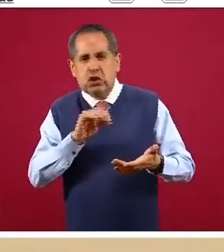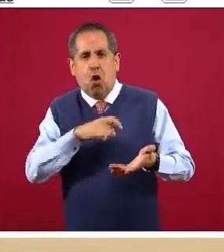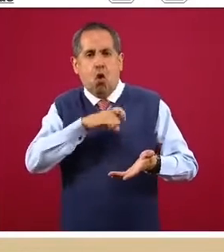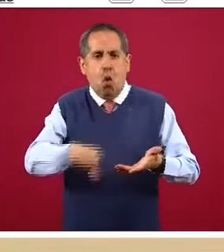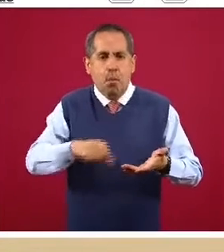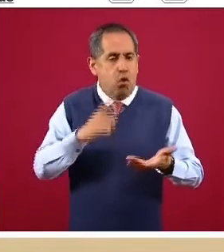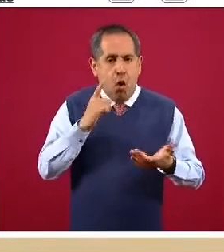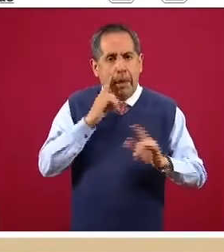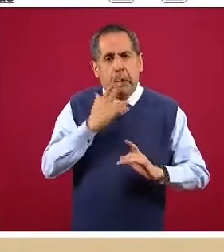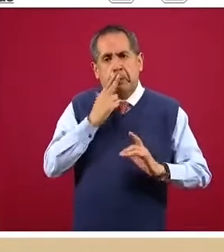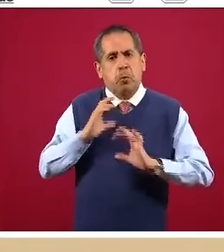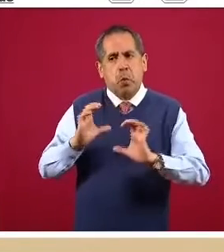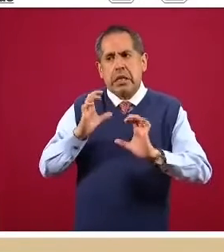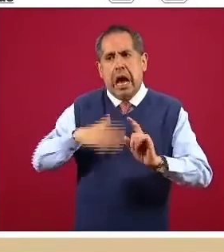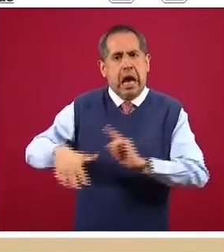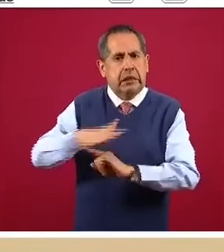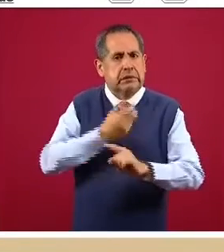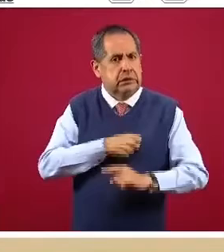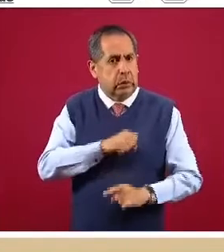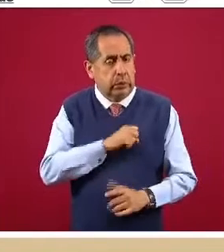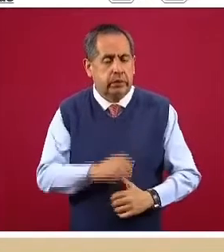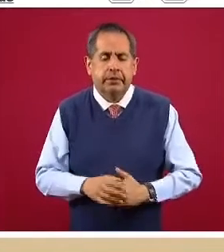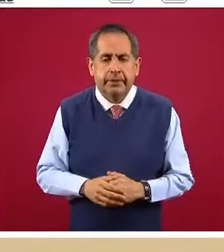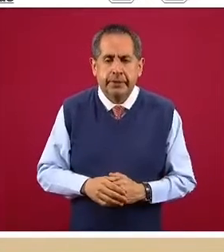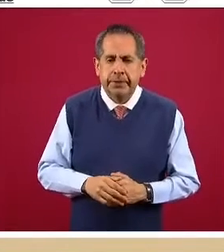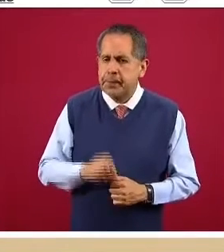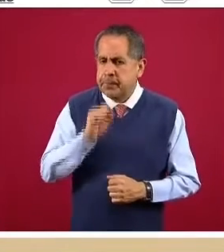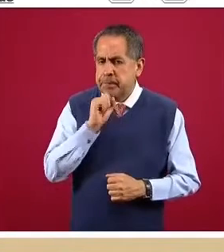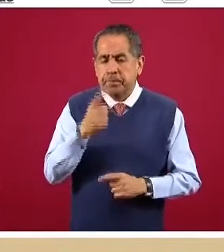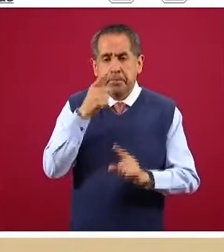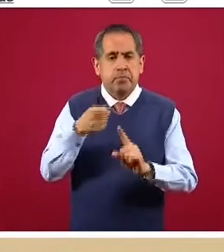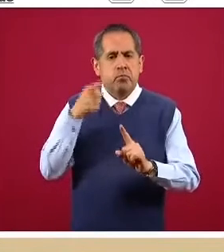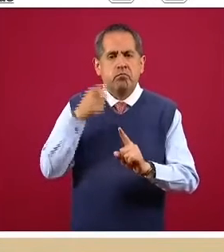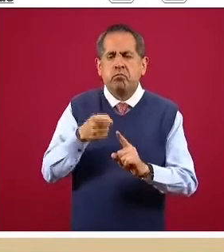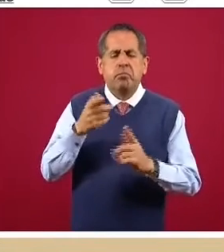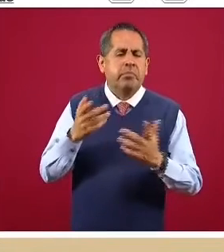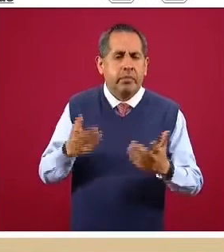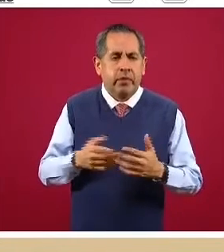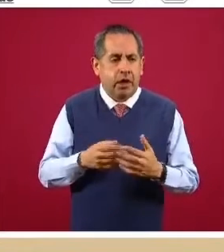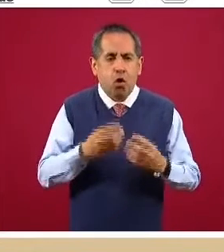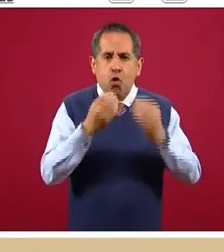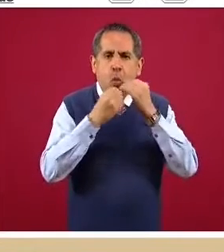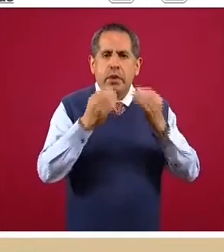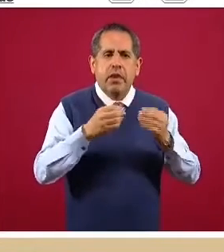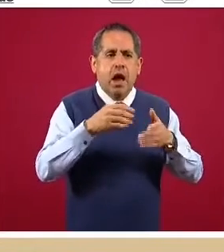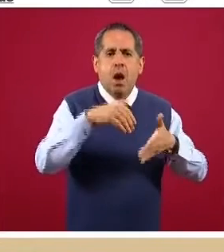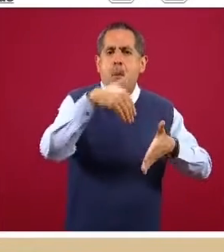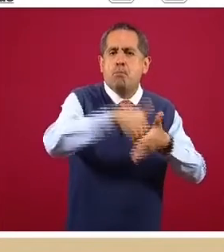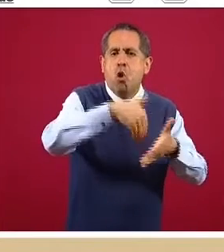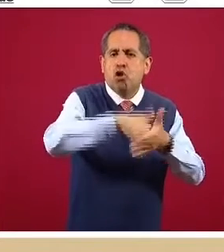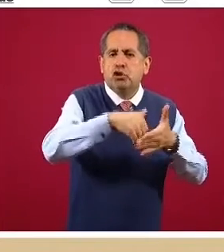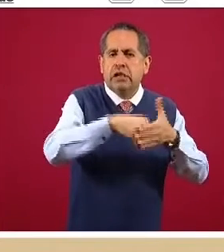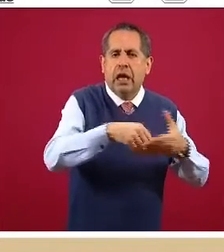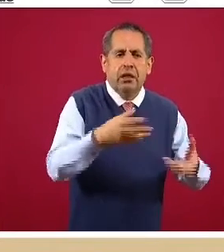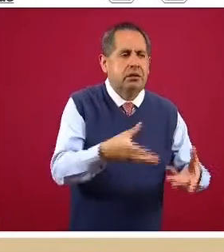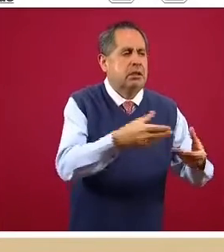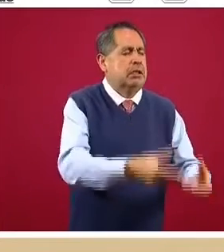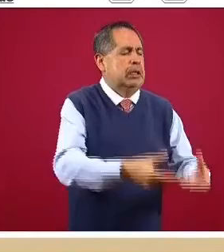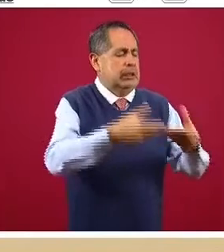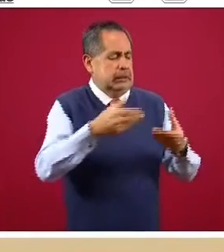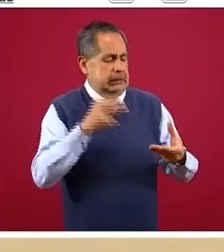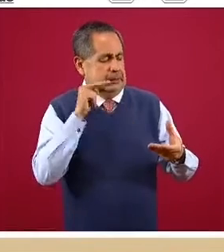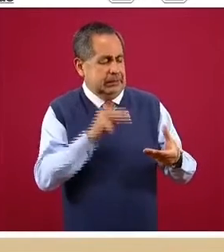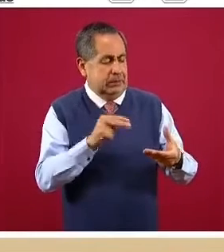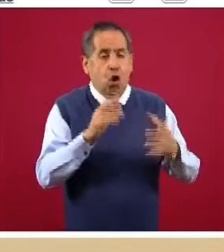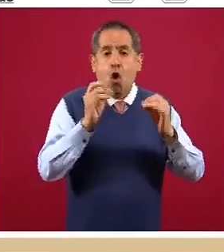regulación de ambientes. Y el enfoque principalmente está en alimentos procesados. Uno de estos alimentos procesados muy importantes